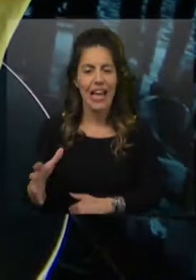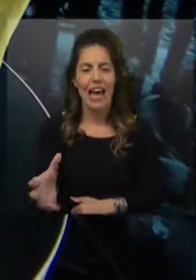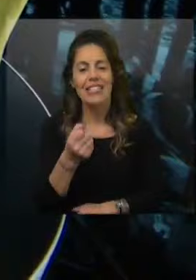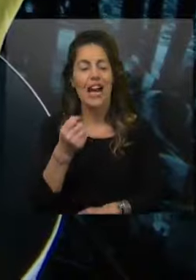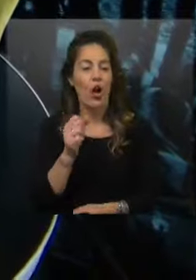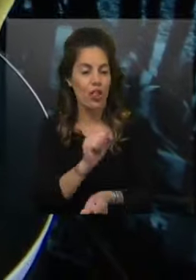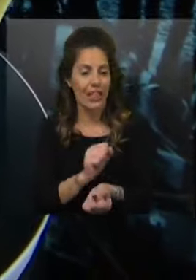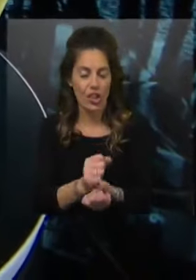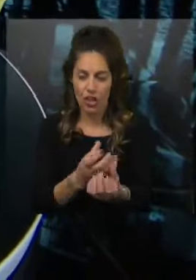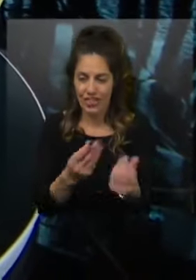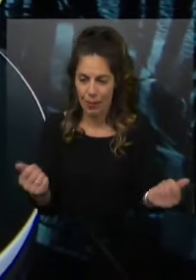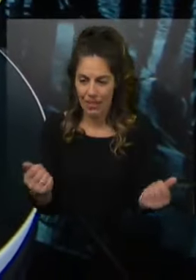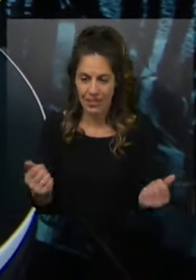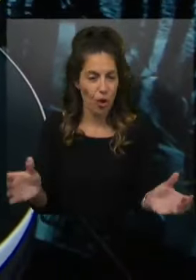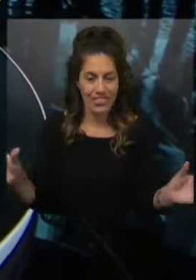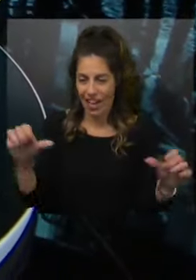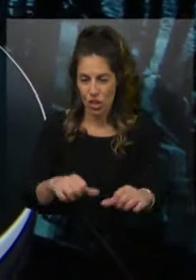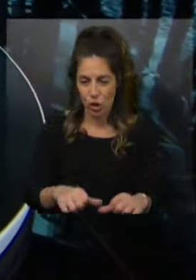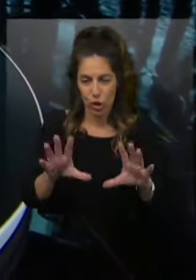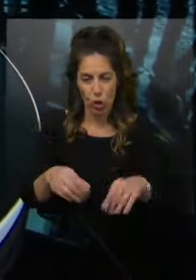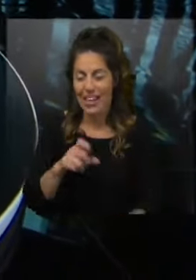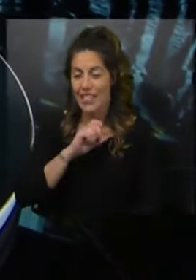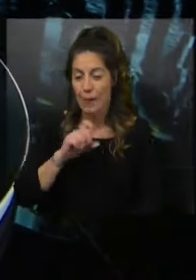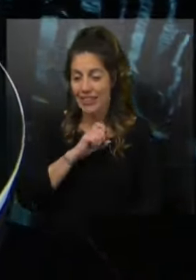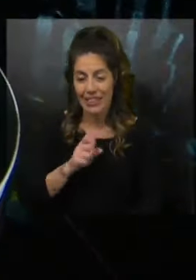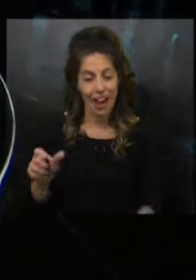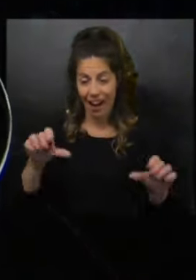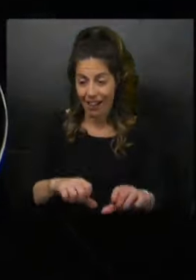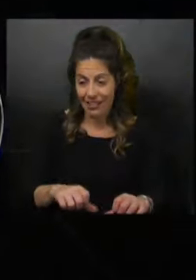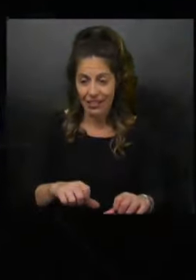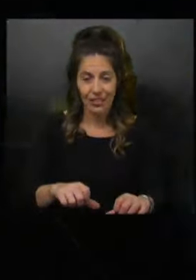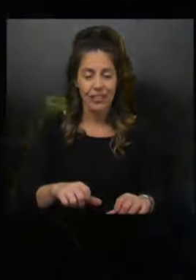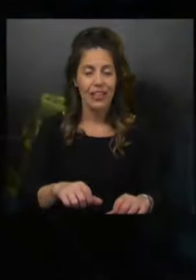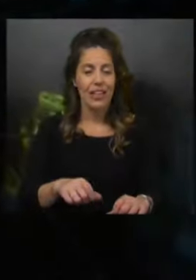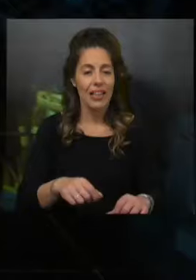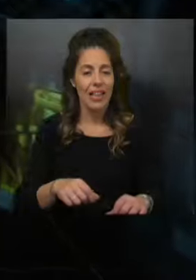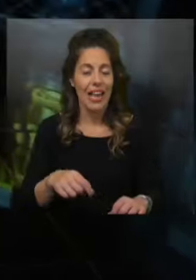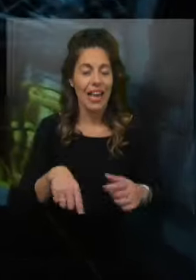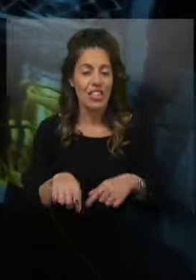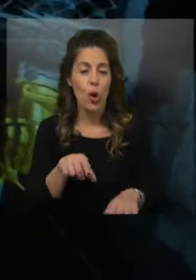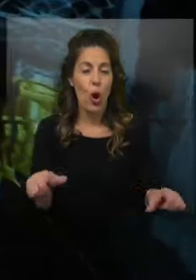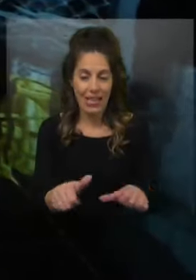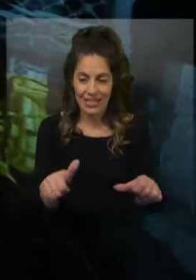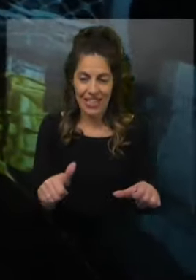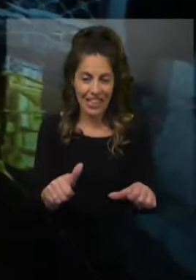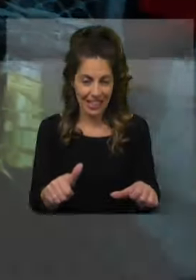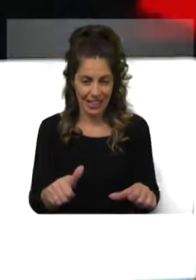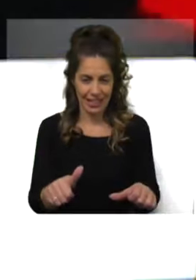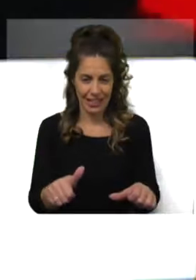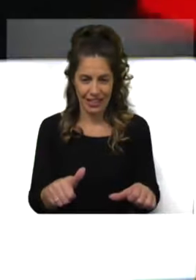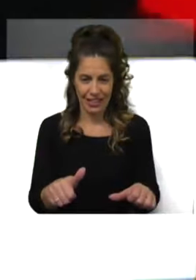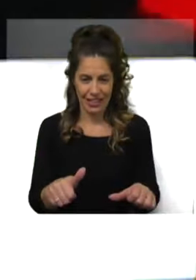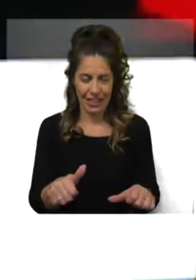desaparecidos o sea como que se cayó todo toda esa mentira cae Eh entonces eso hace de que evidentemente